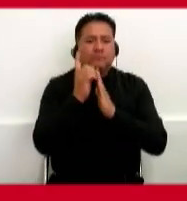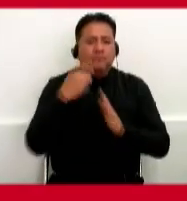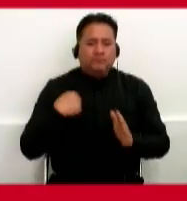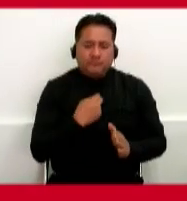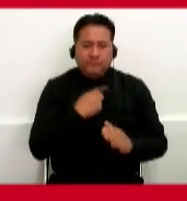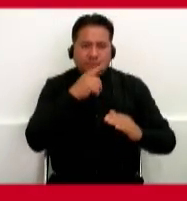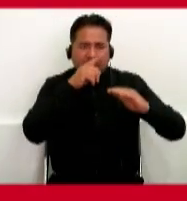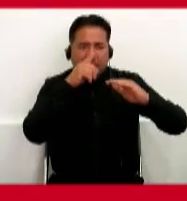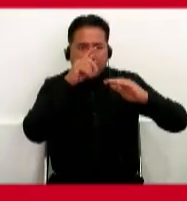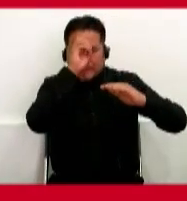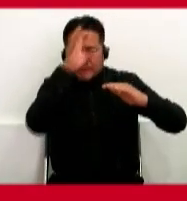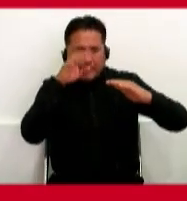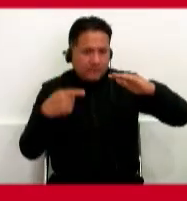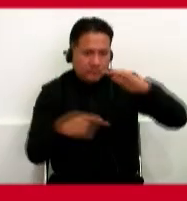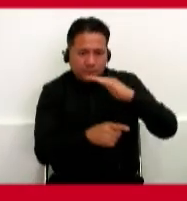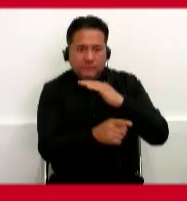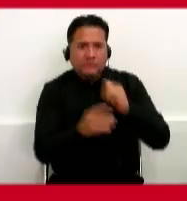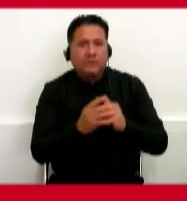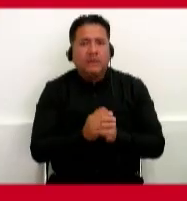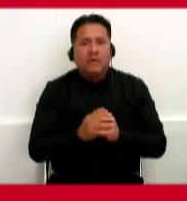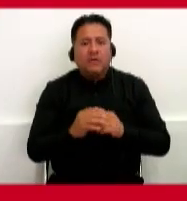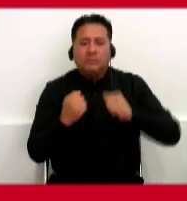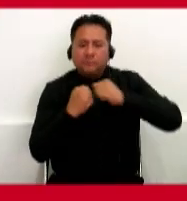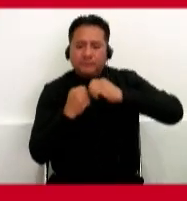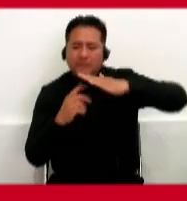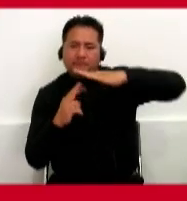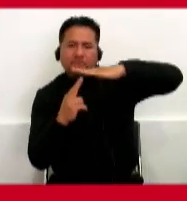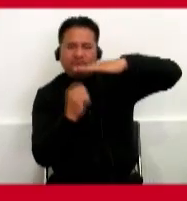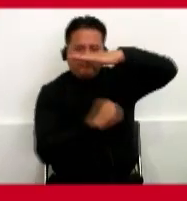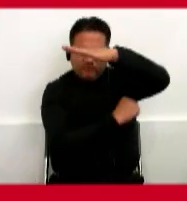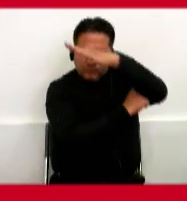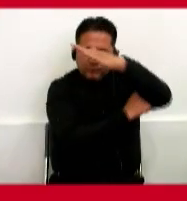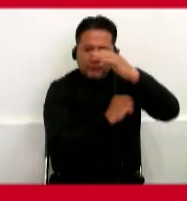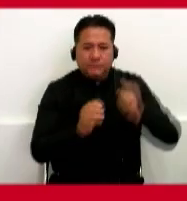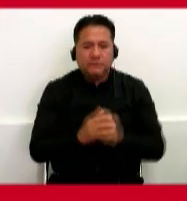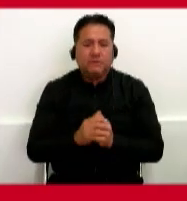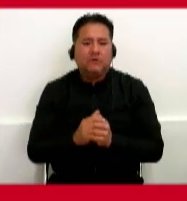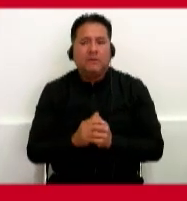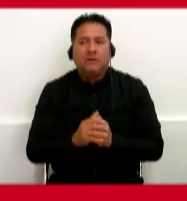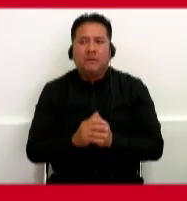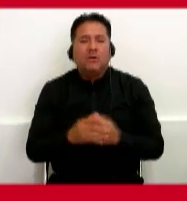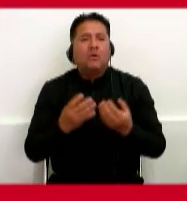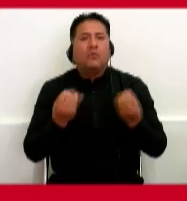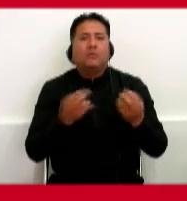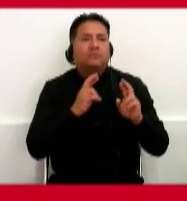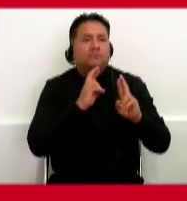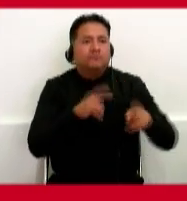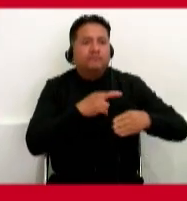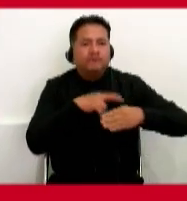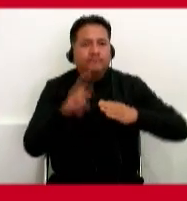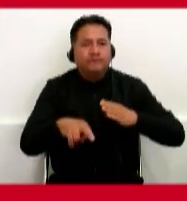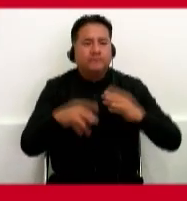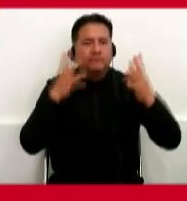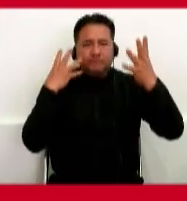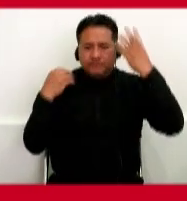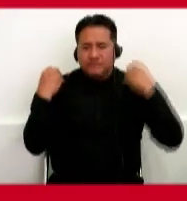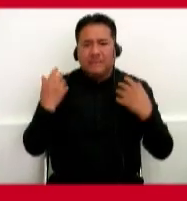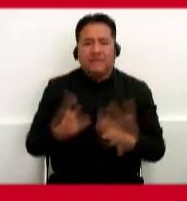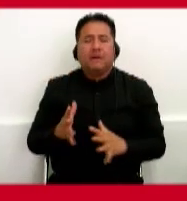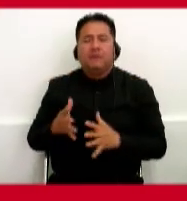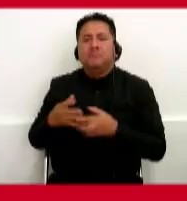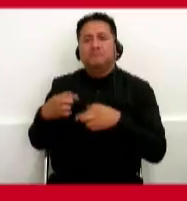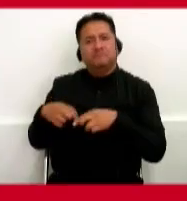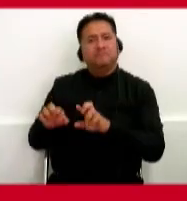el proyecto de recuperación de pilares, cuyo resultados y experiencia nos viene permitiendo desarrollar o